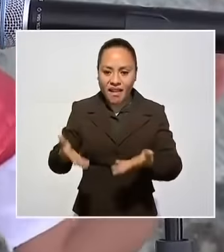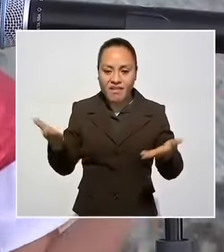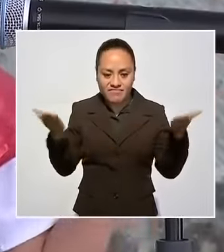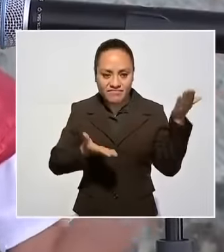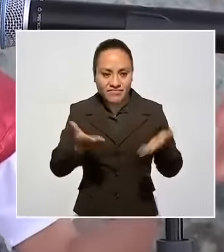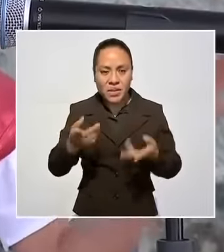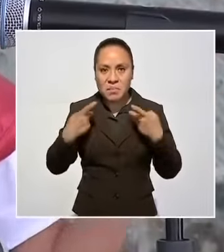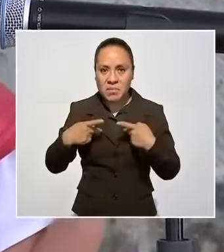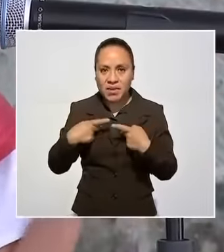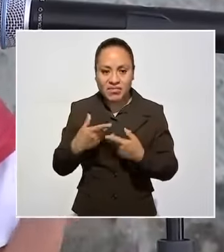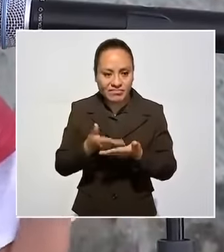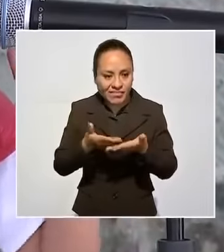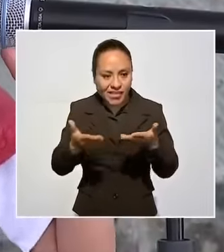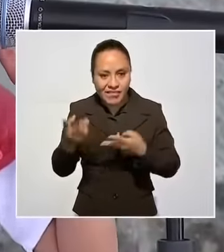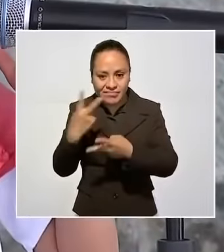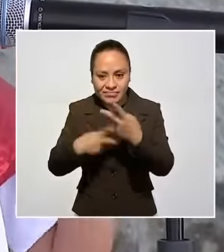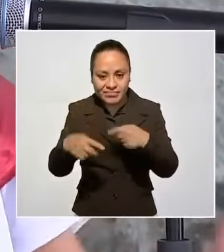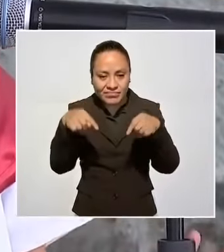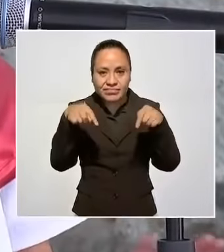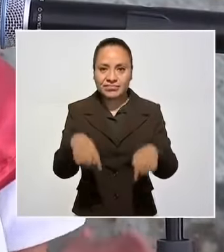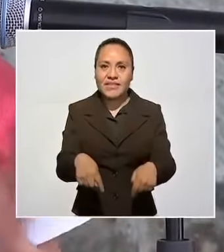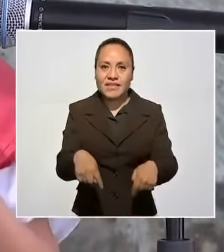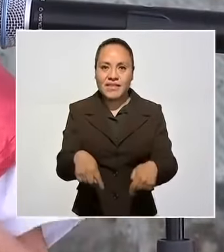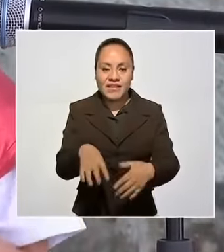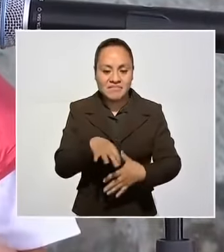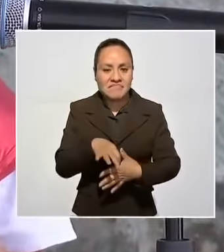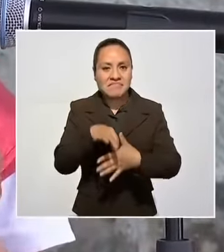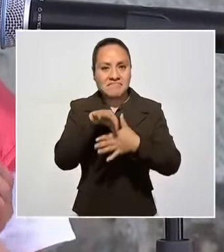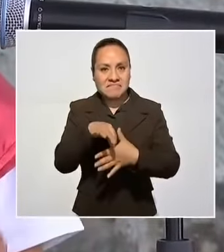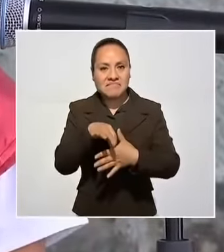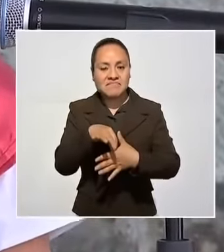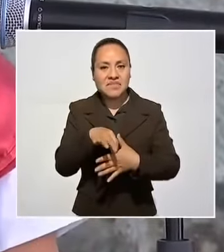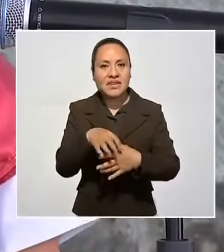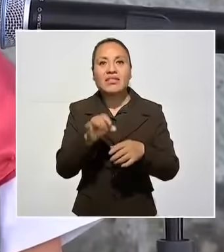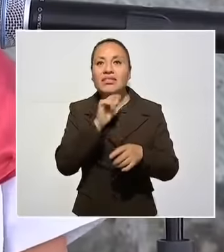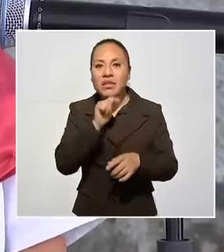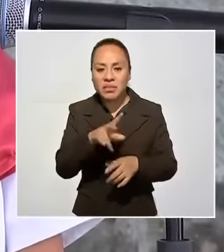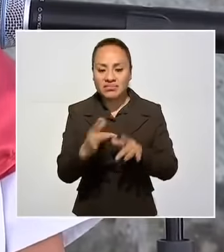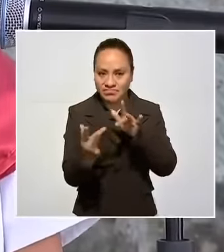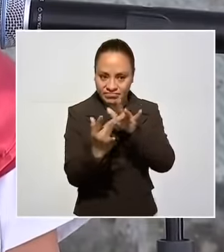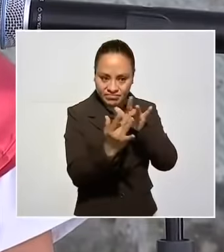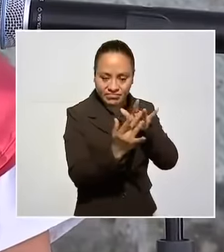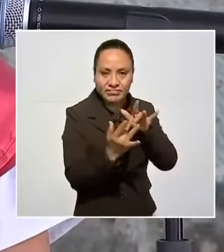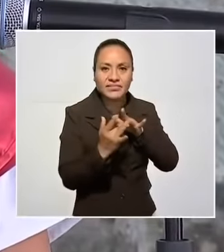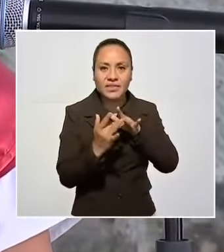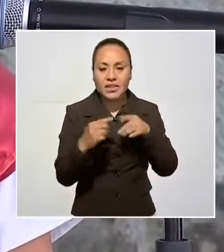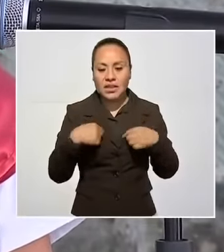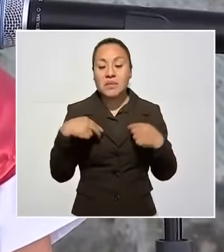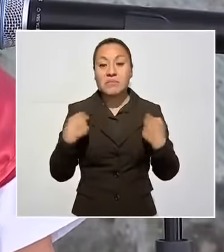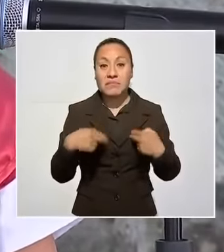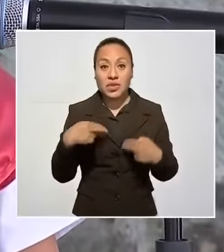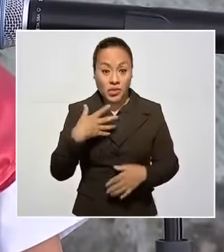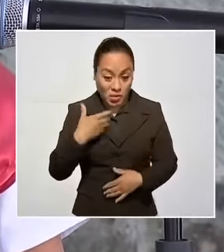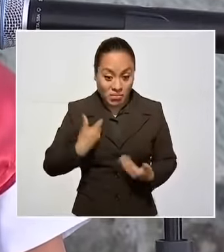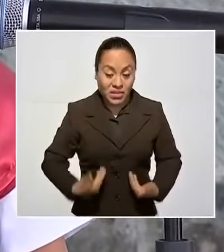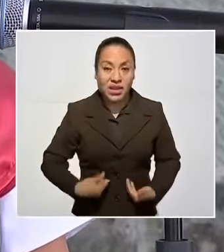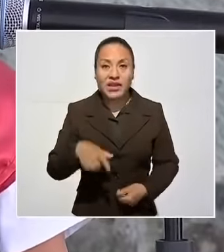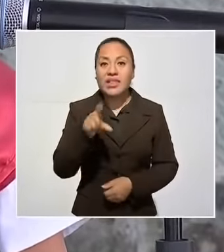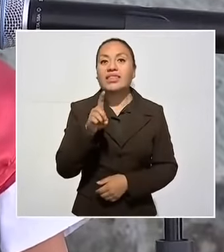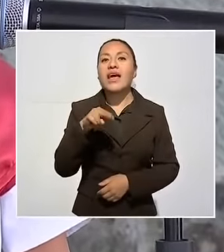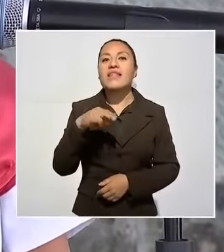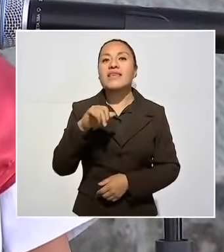público que nos acompaña de manera presencial y virtual. Mi nombre es Daniela Yamilet